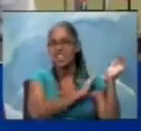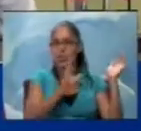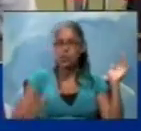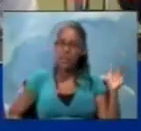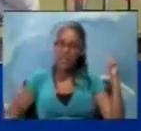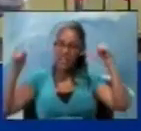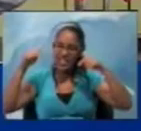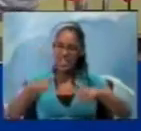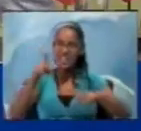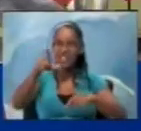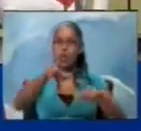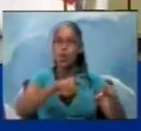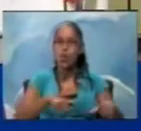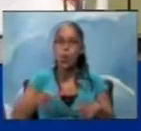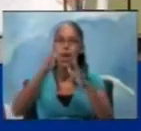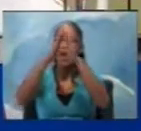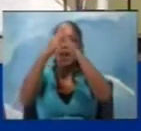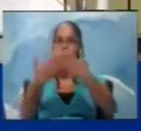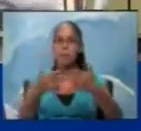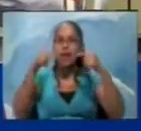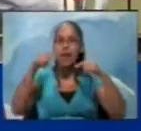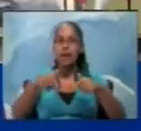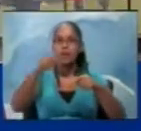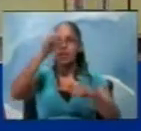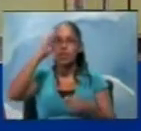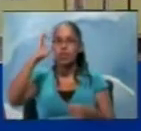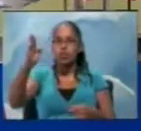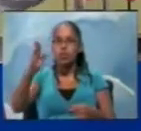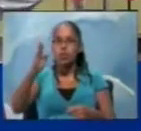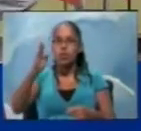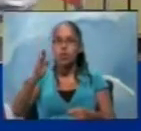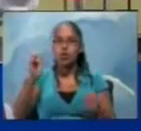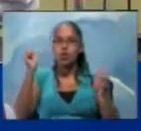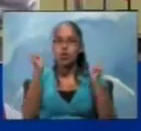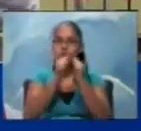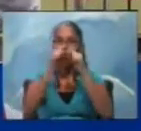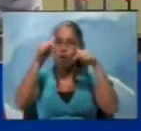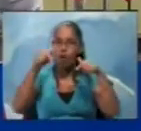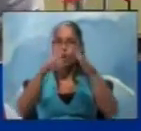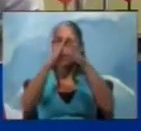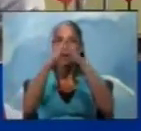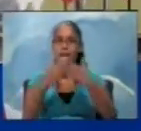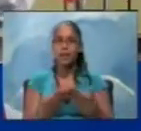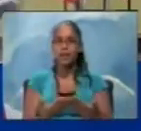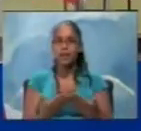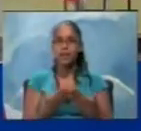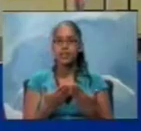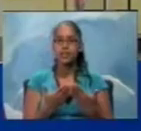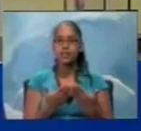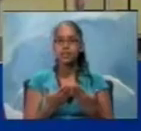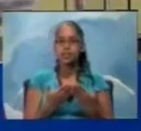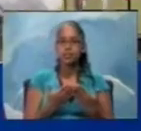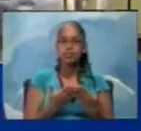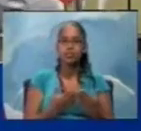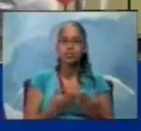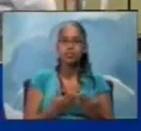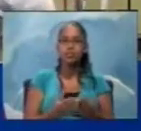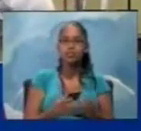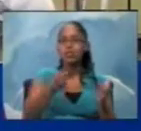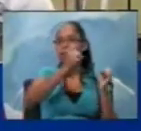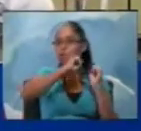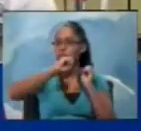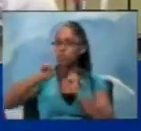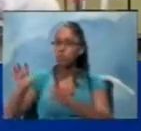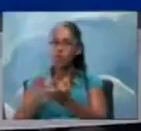aquí, amén, en la palabra de Dios. Diga conmigo, con la palabra. Con la palabra. Echaba fuera los